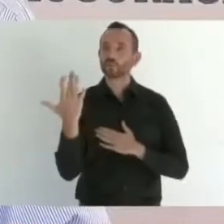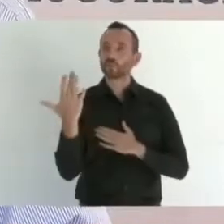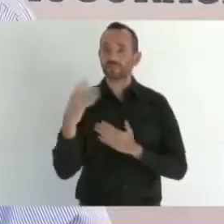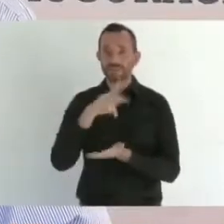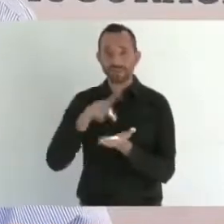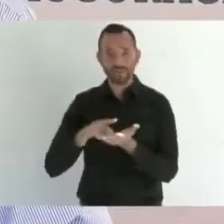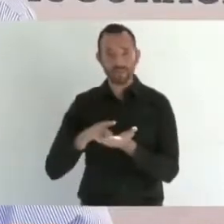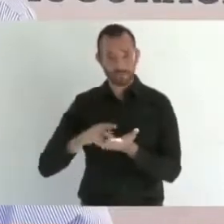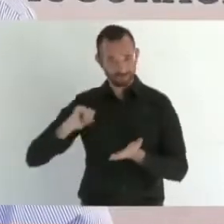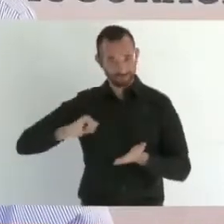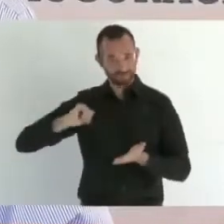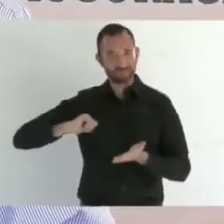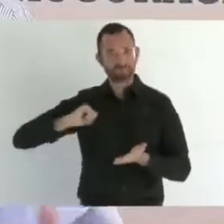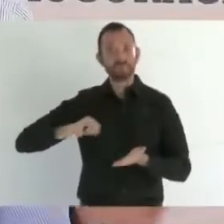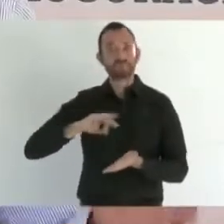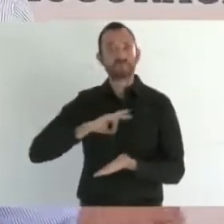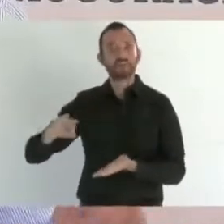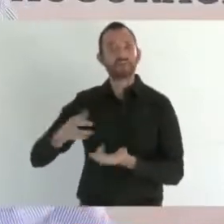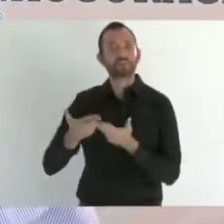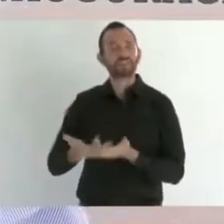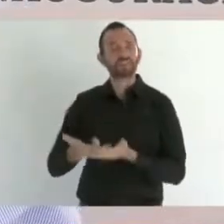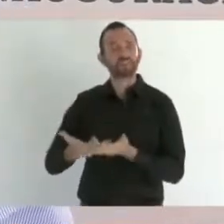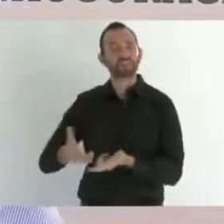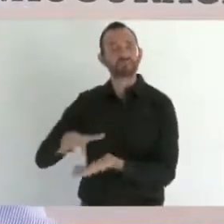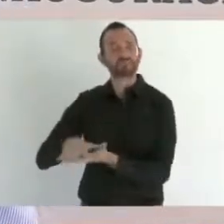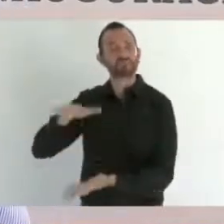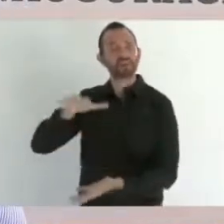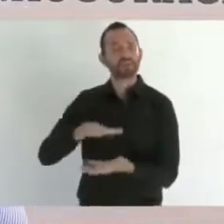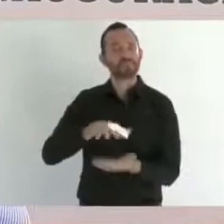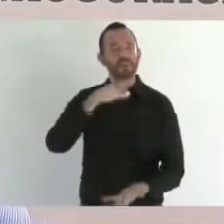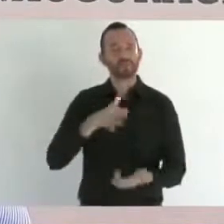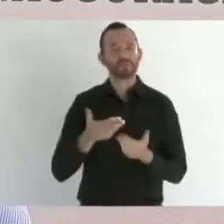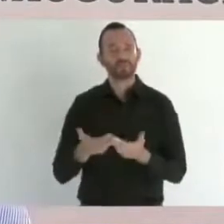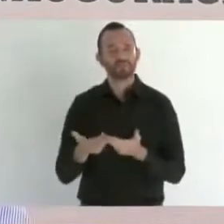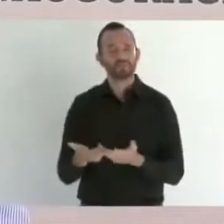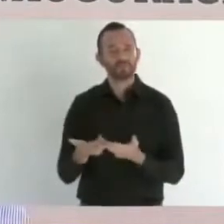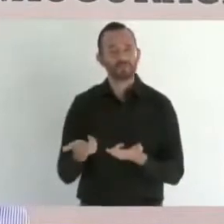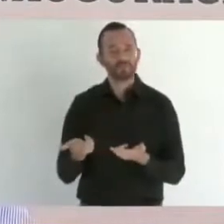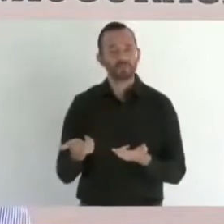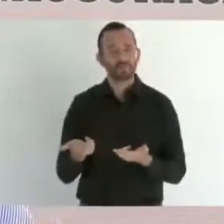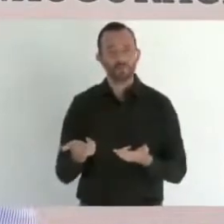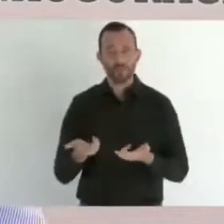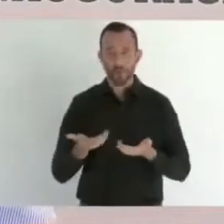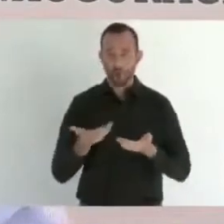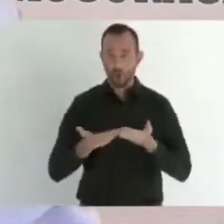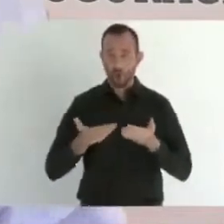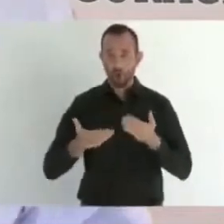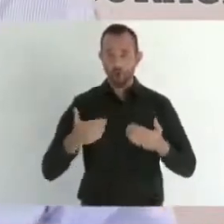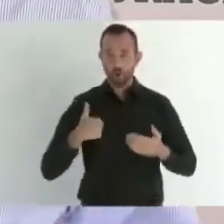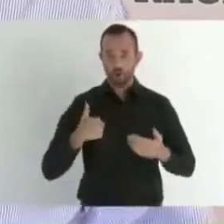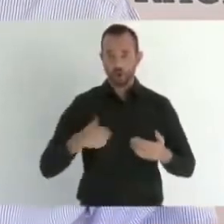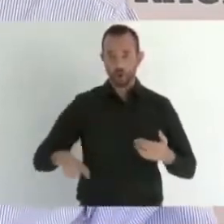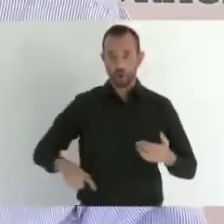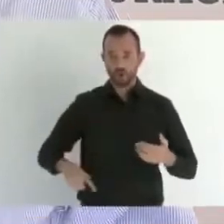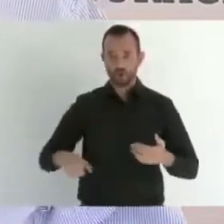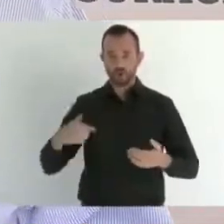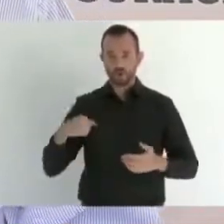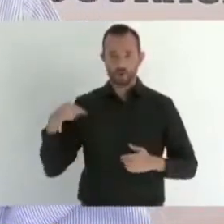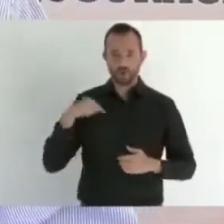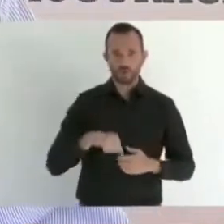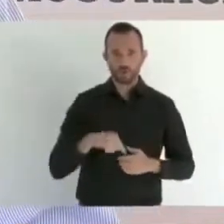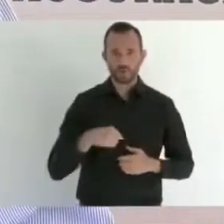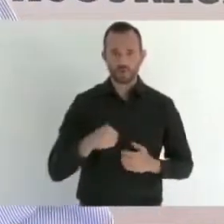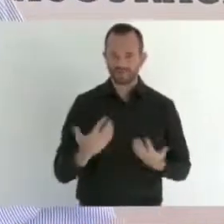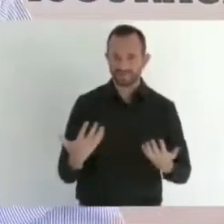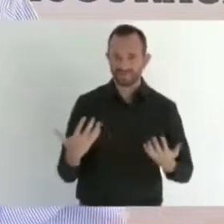siesta y cuando llegamos nosotros el gobierno el salario alcanzaba sólo para comprar cinco